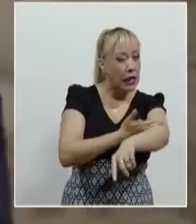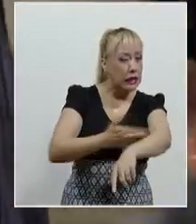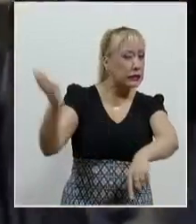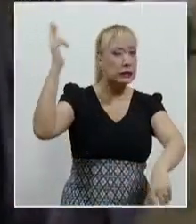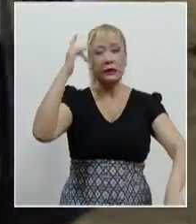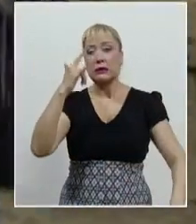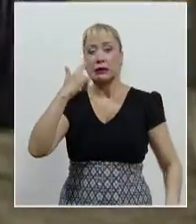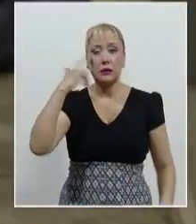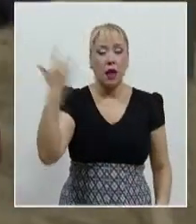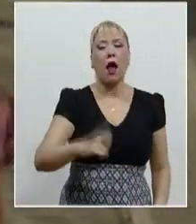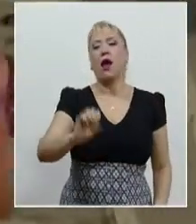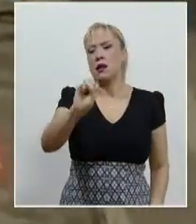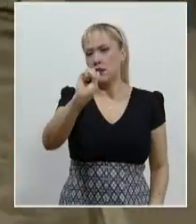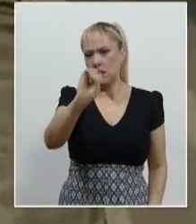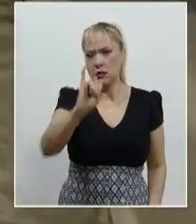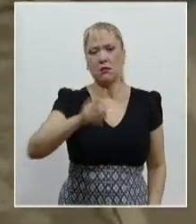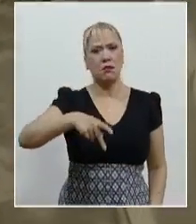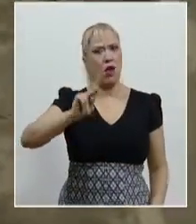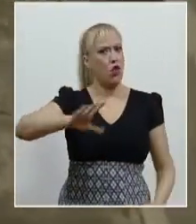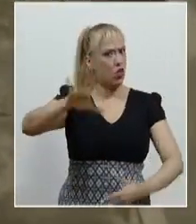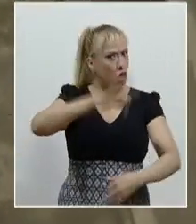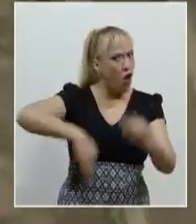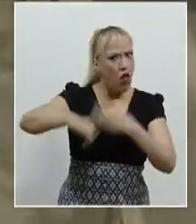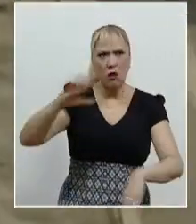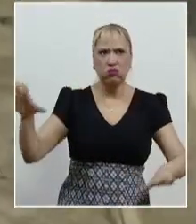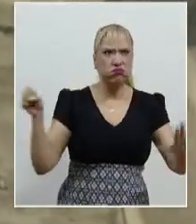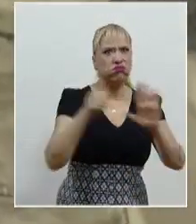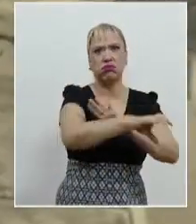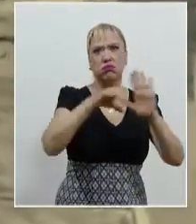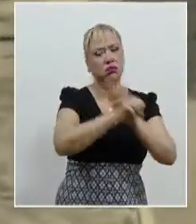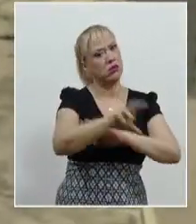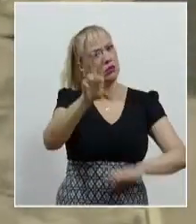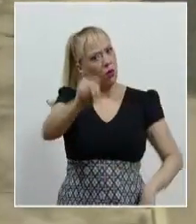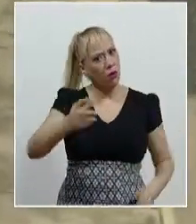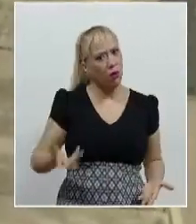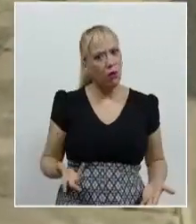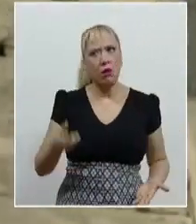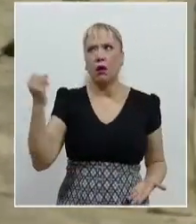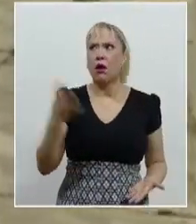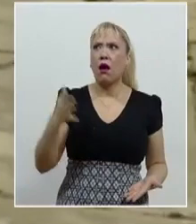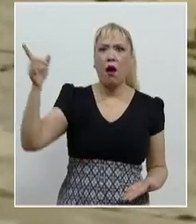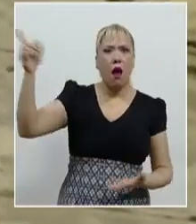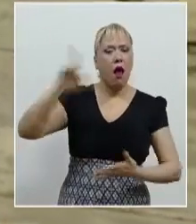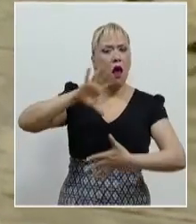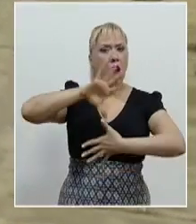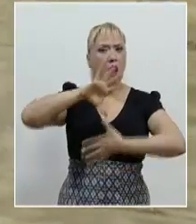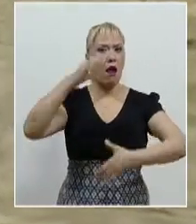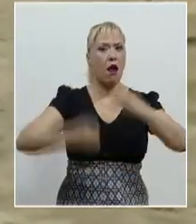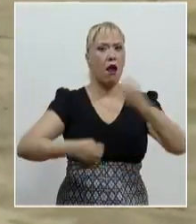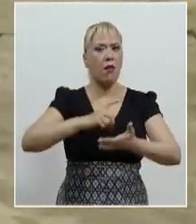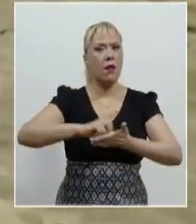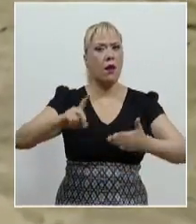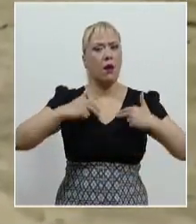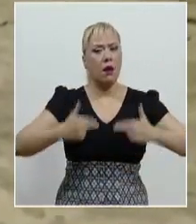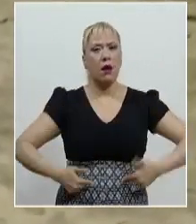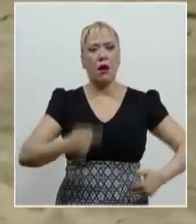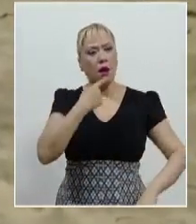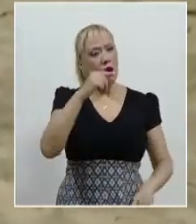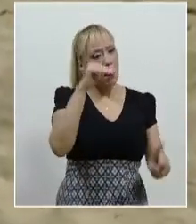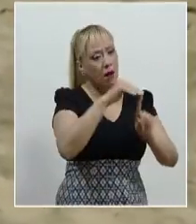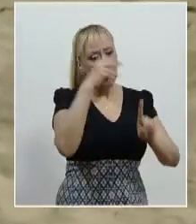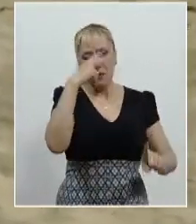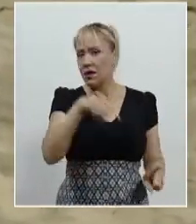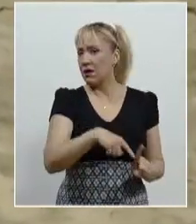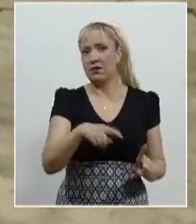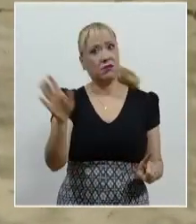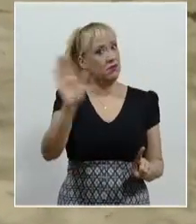en México, a pesar de que existen sentencias de la Corte Interamericana de Derechos Humanos que han determinado que la prisión preventiva